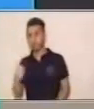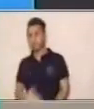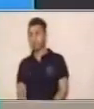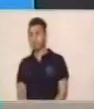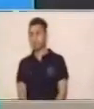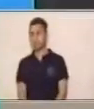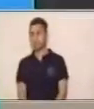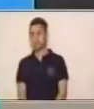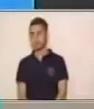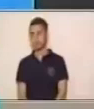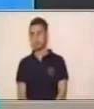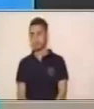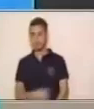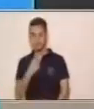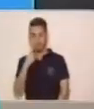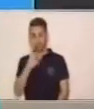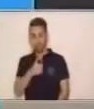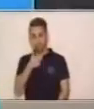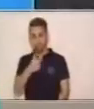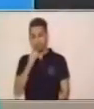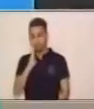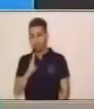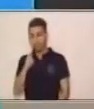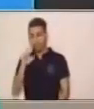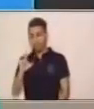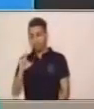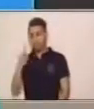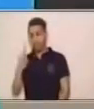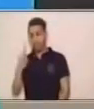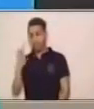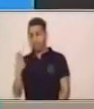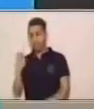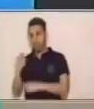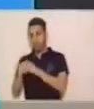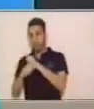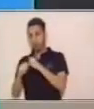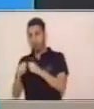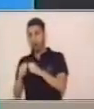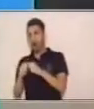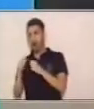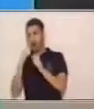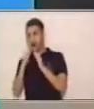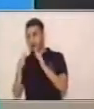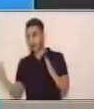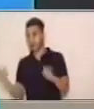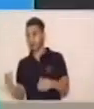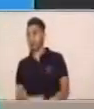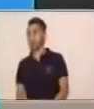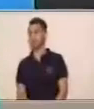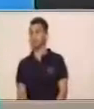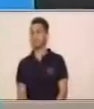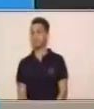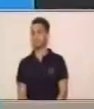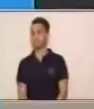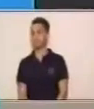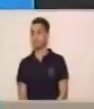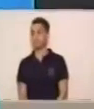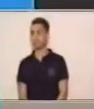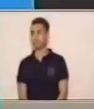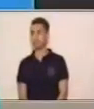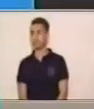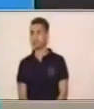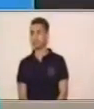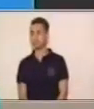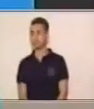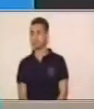F, A, B, C, D, E y F. Entonces colocamos a nuestro sapito